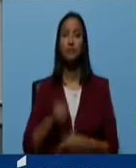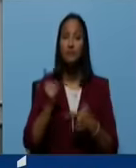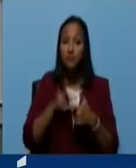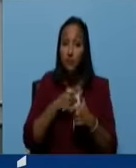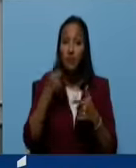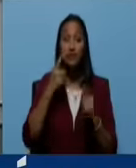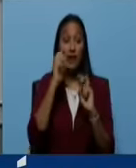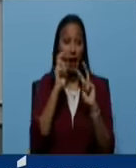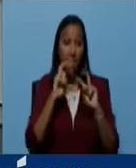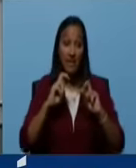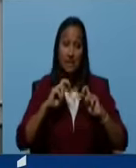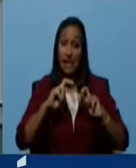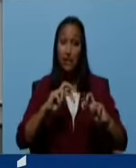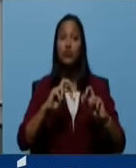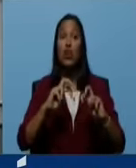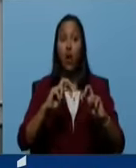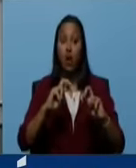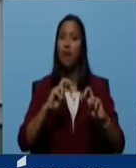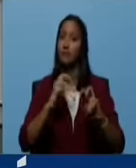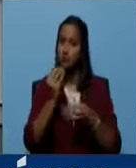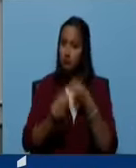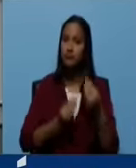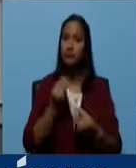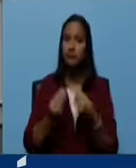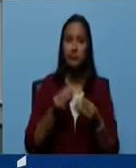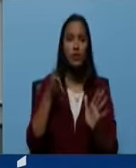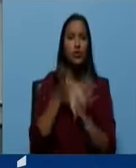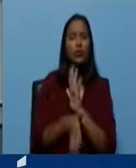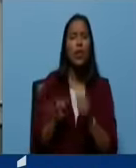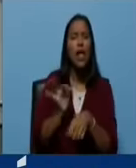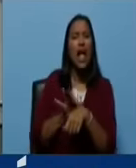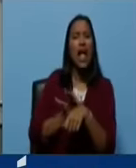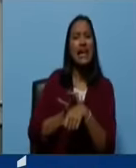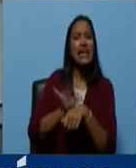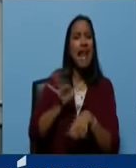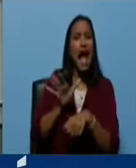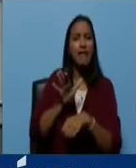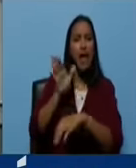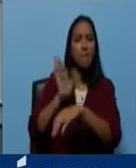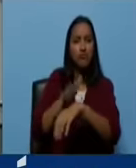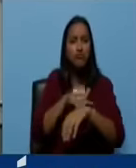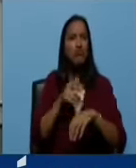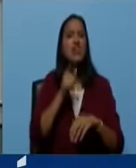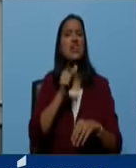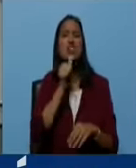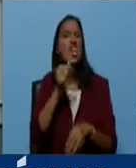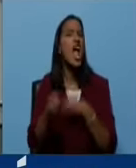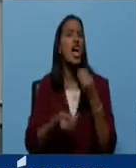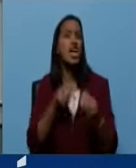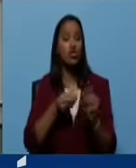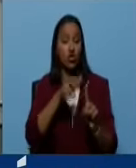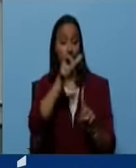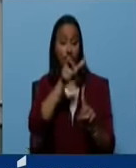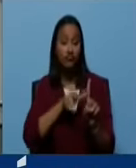en base a los graves llamados que hizo el señor Edmundo González Urrutia,